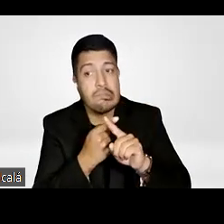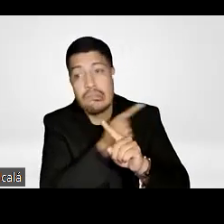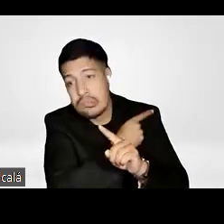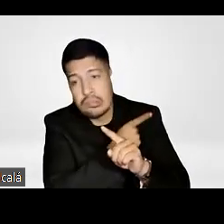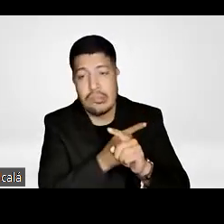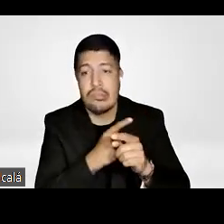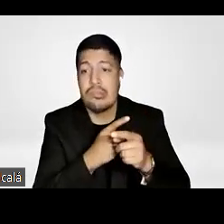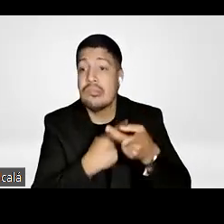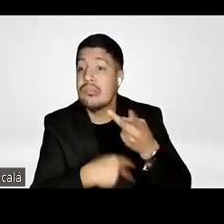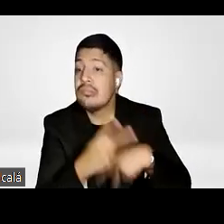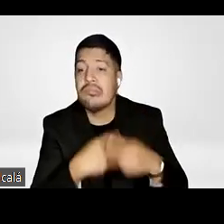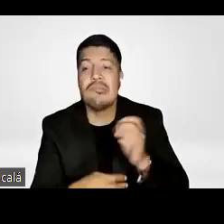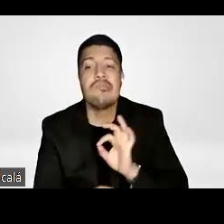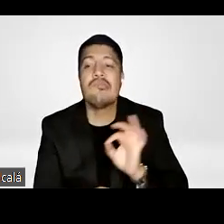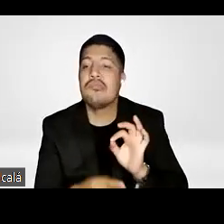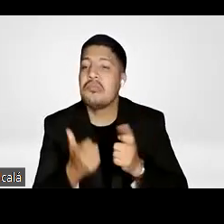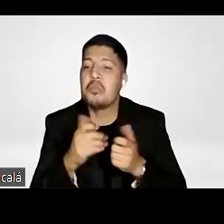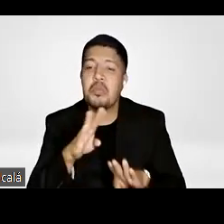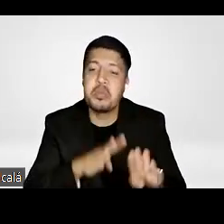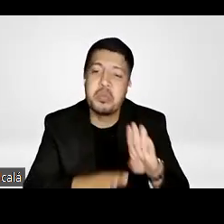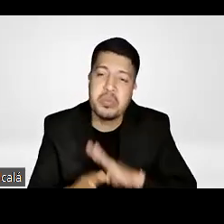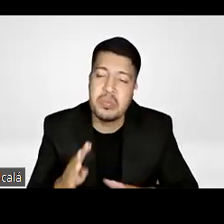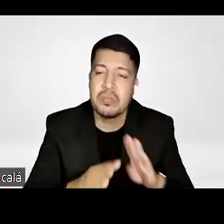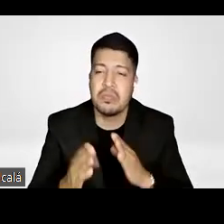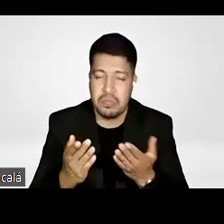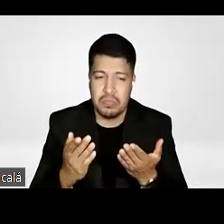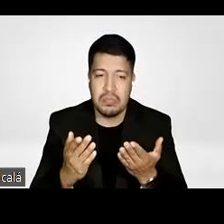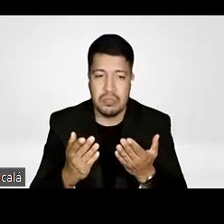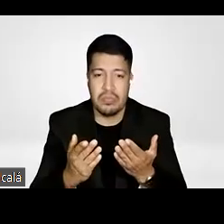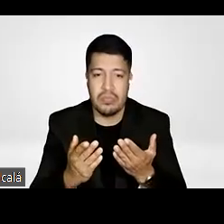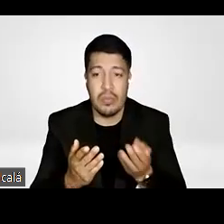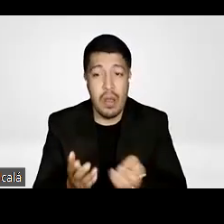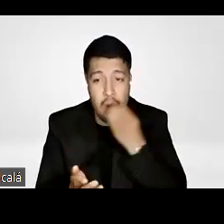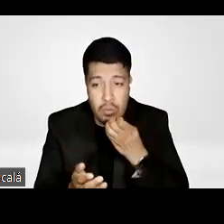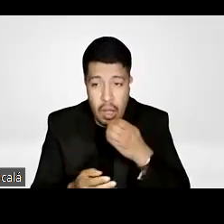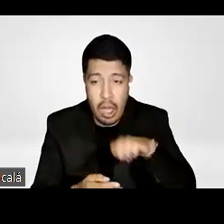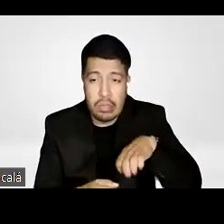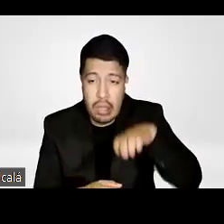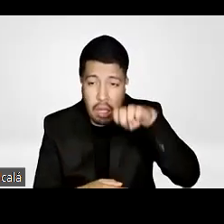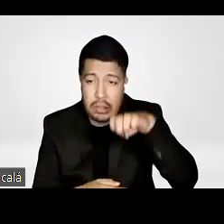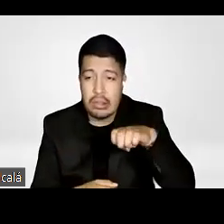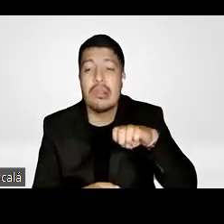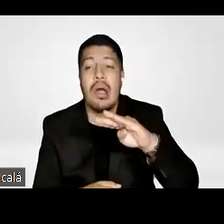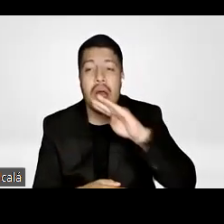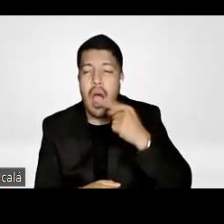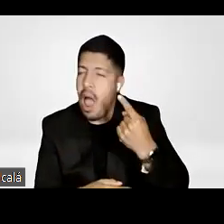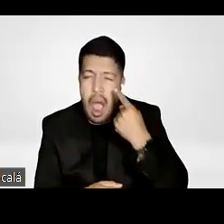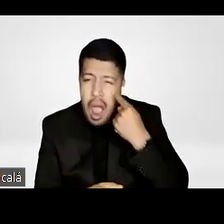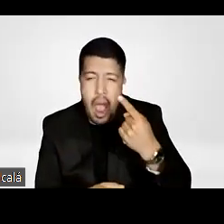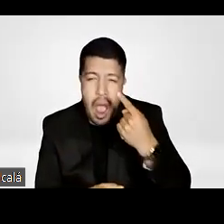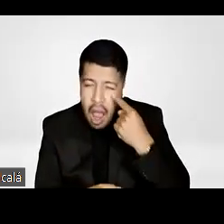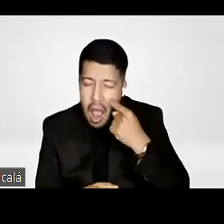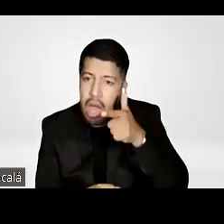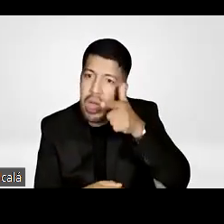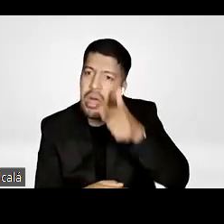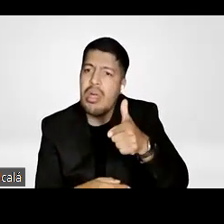menores ingresos socioeconómicos, bueno, esos son más socioambientales, pero la escolaridad y la edad materna se han asociado también negativamente